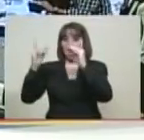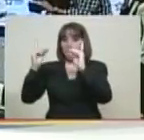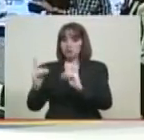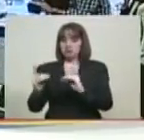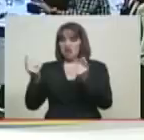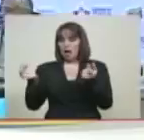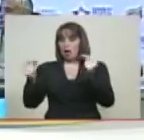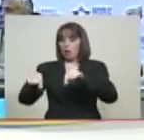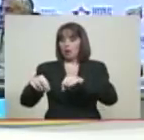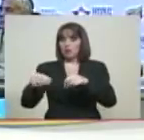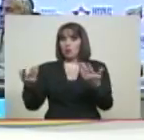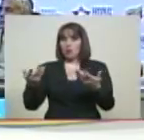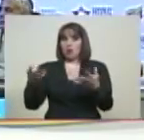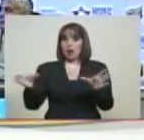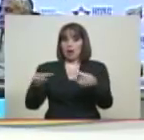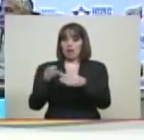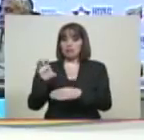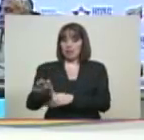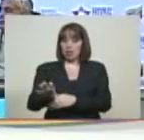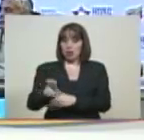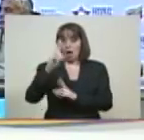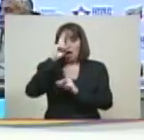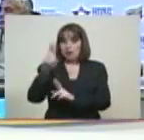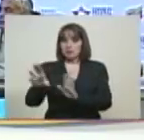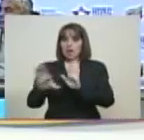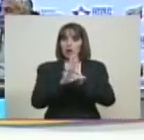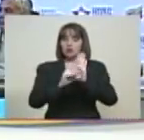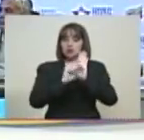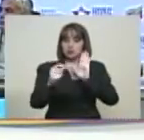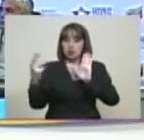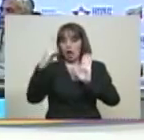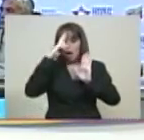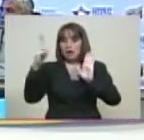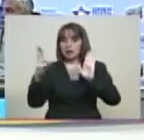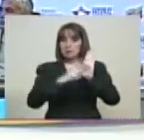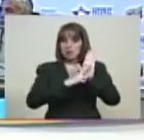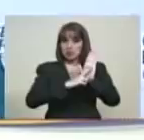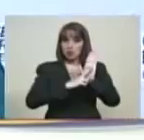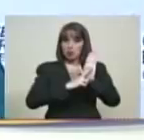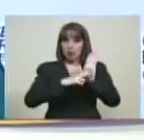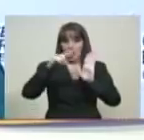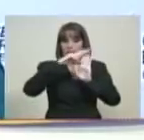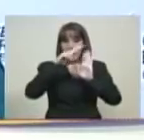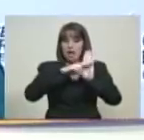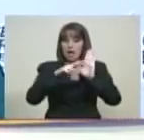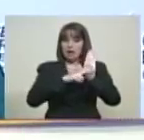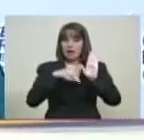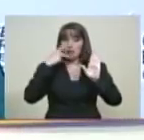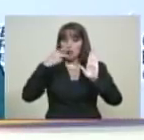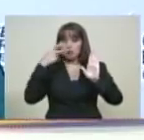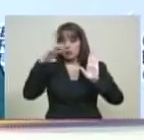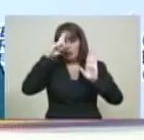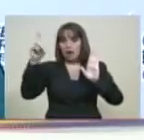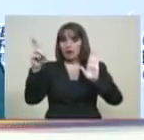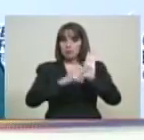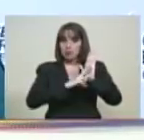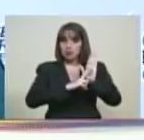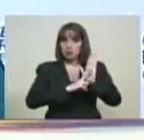con el estado de respetar la constitución las reglas políticas de la democracia